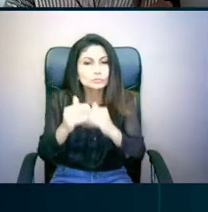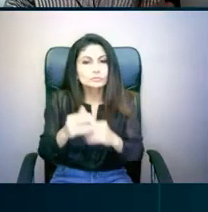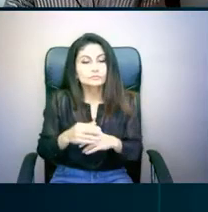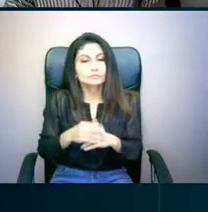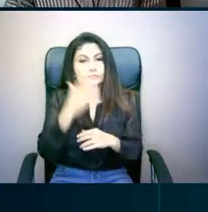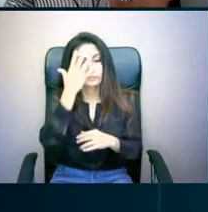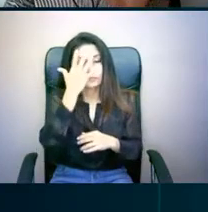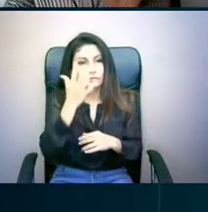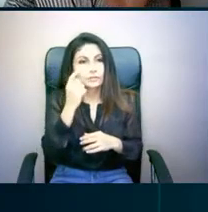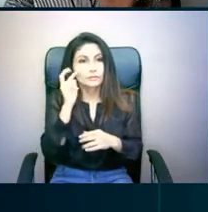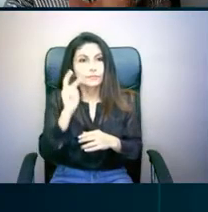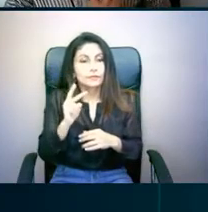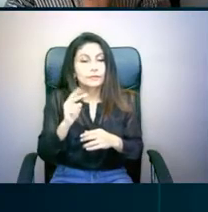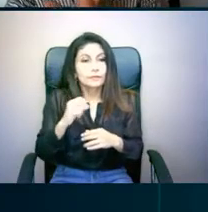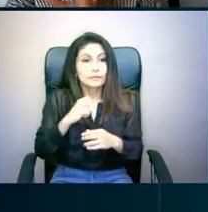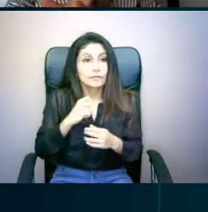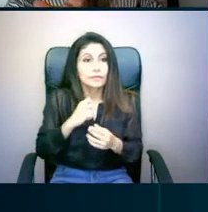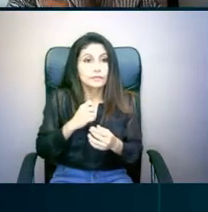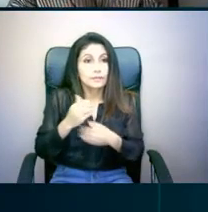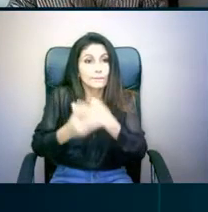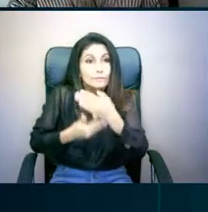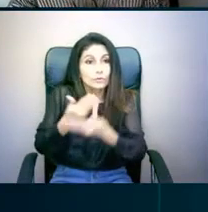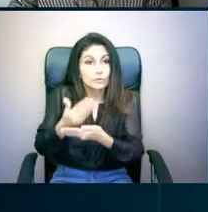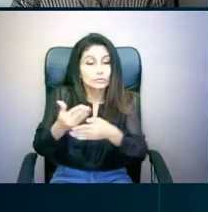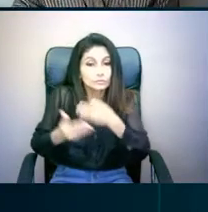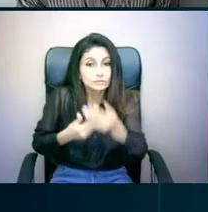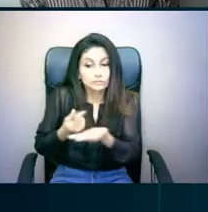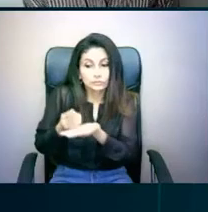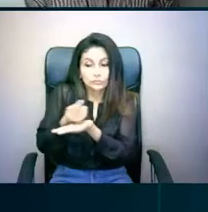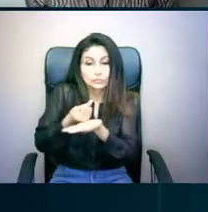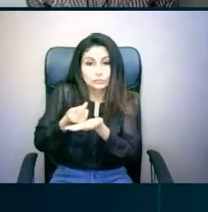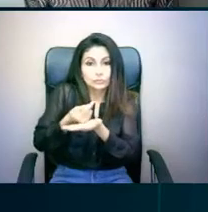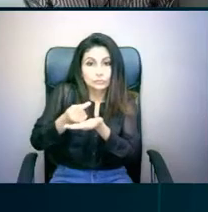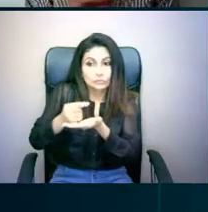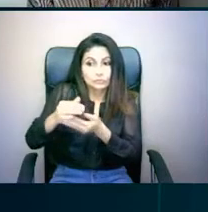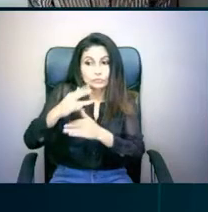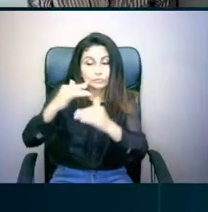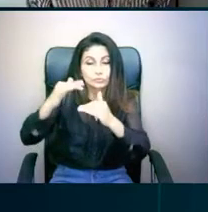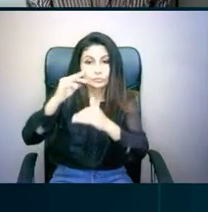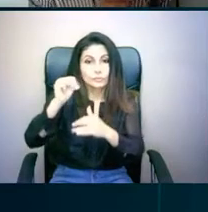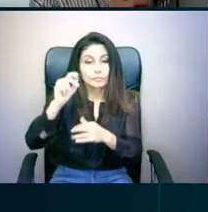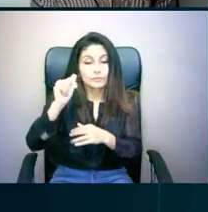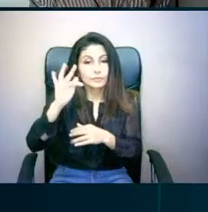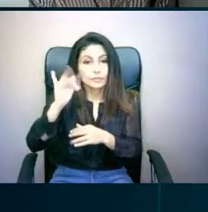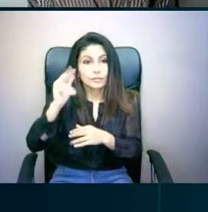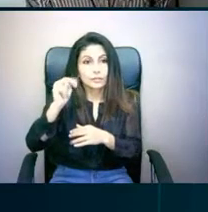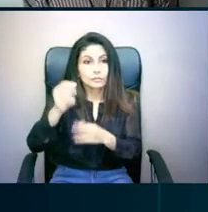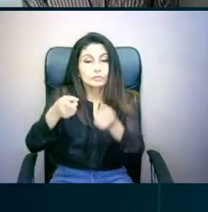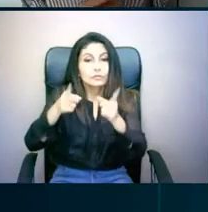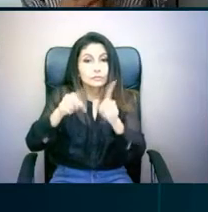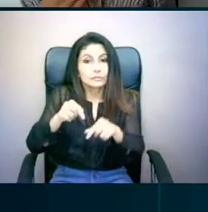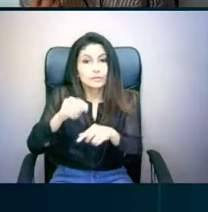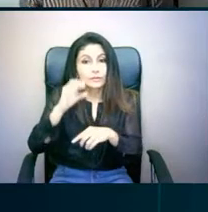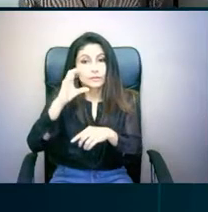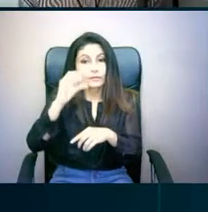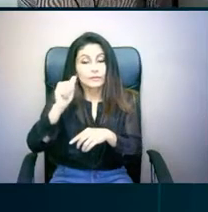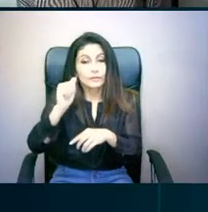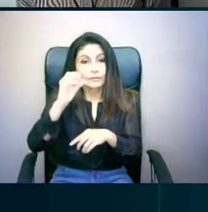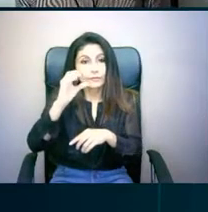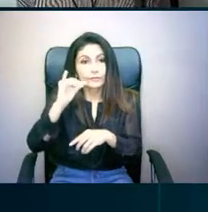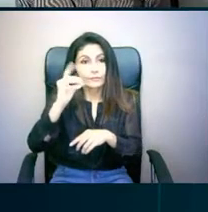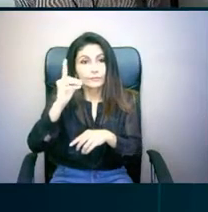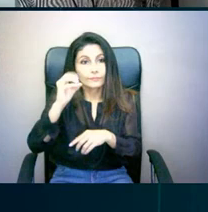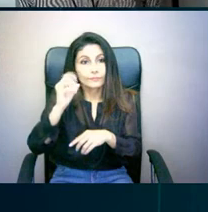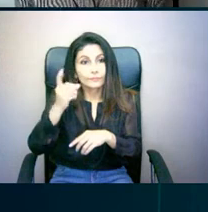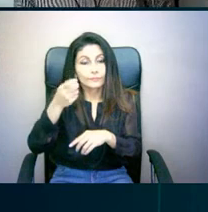tener inhibición del proceso de metanogénesis, sino que también el proceso de acetogénesis y acidogénesis nos va